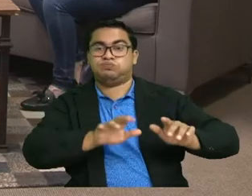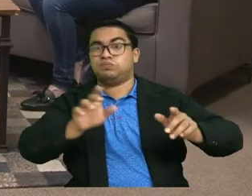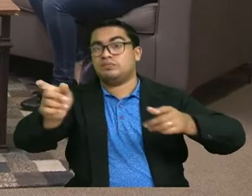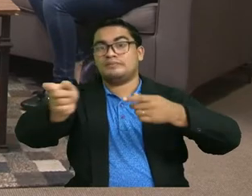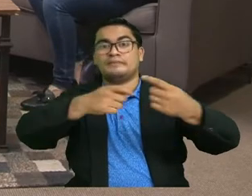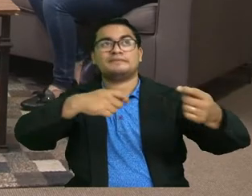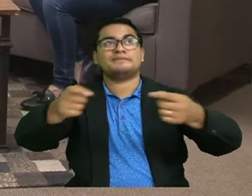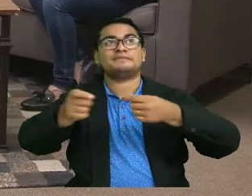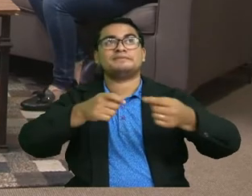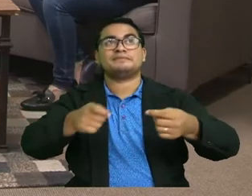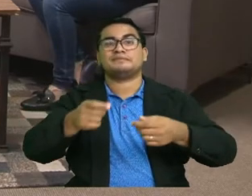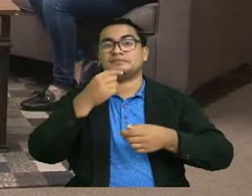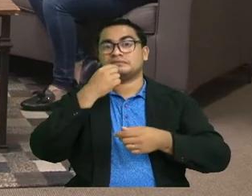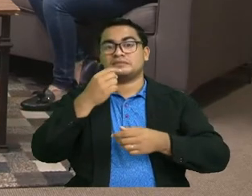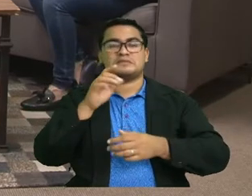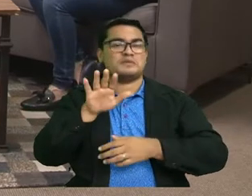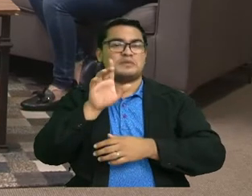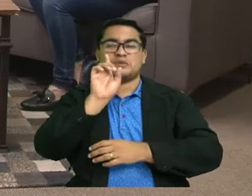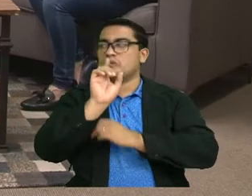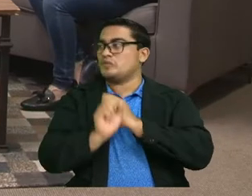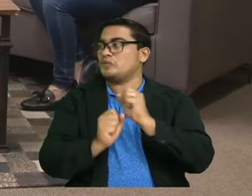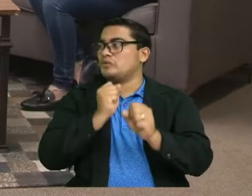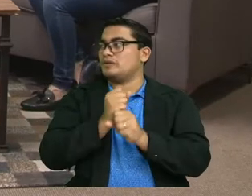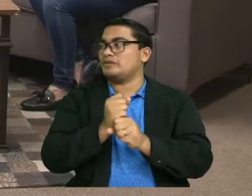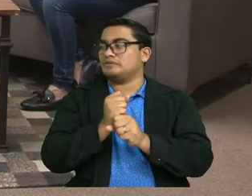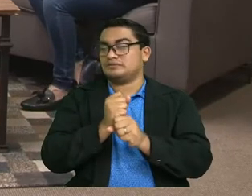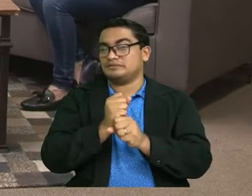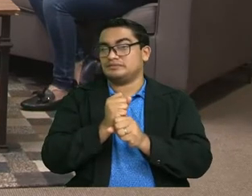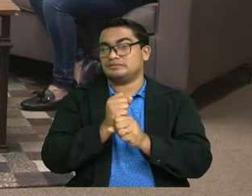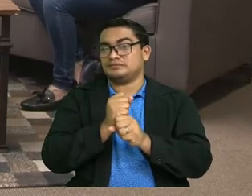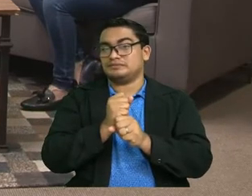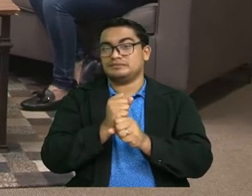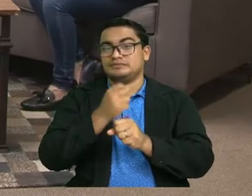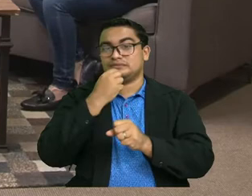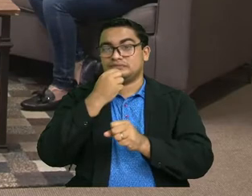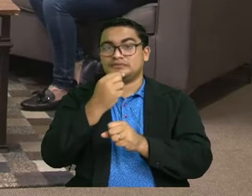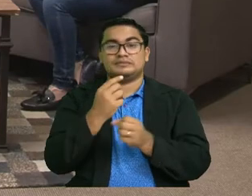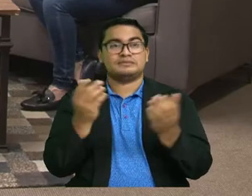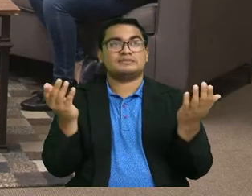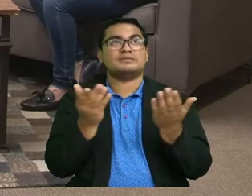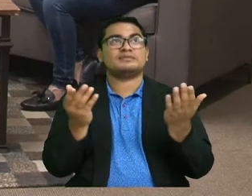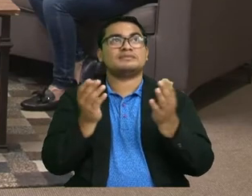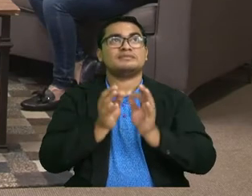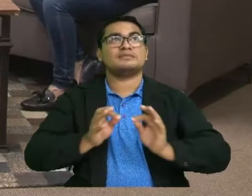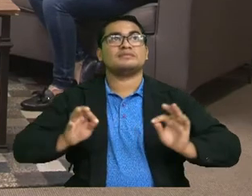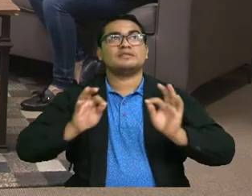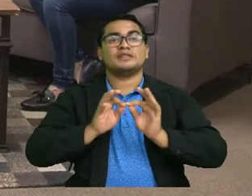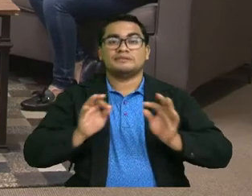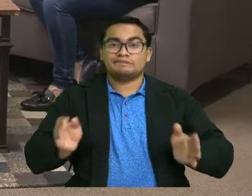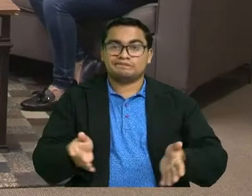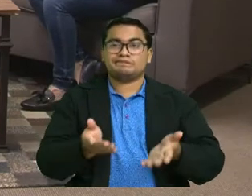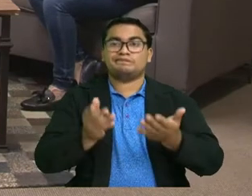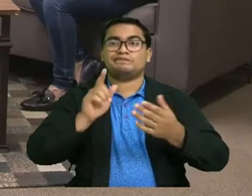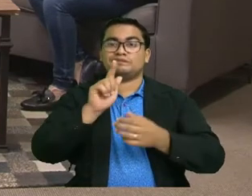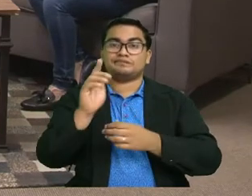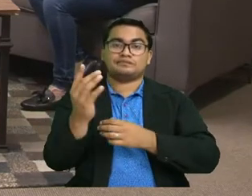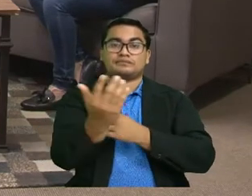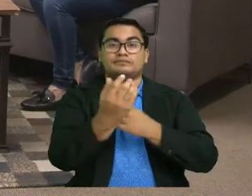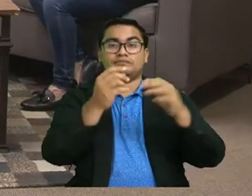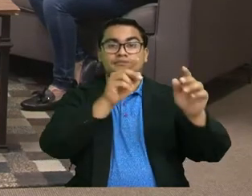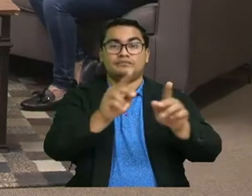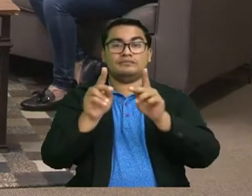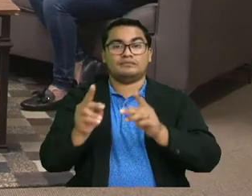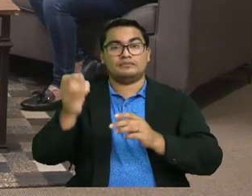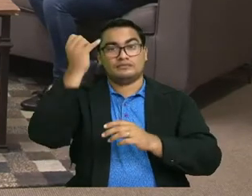tiene más de un año, ¿verdad?, de estar llevándose a cabo y que trata de fortalecer todas esas capacidades de los emprendedores que